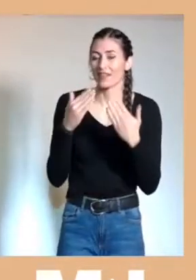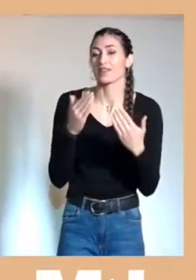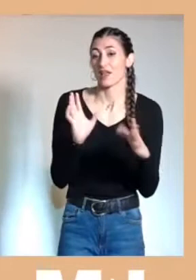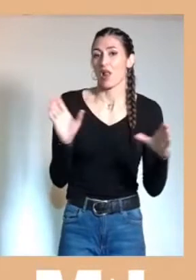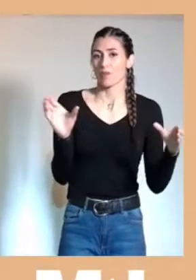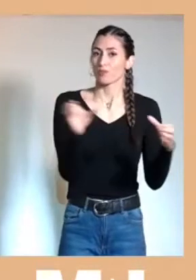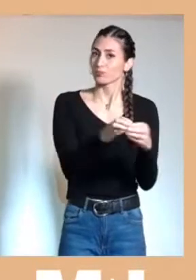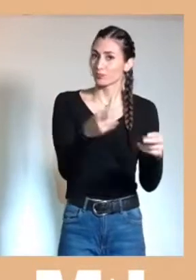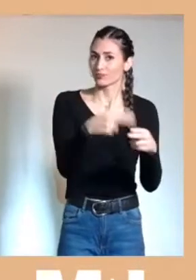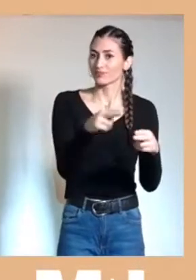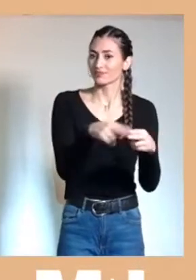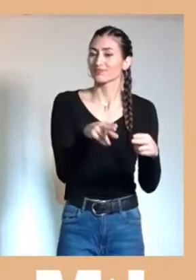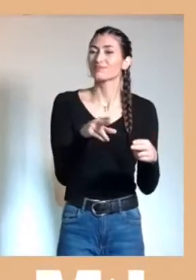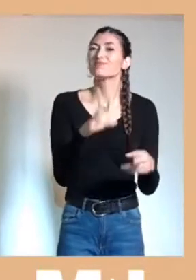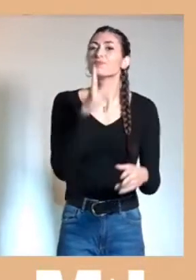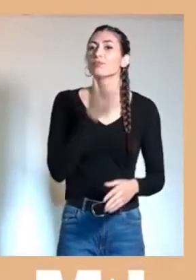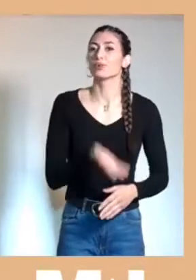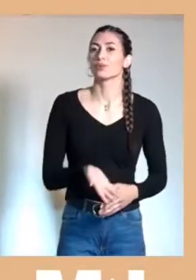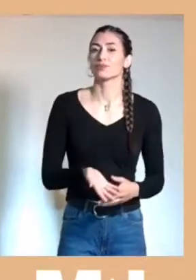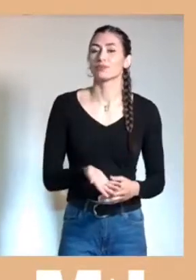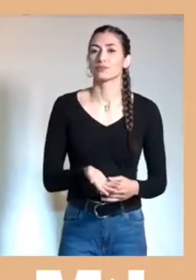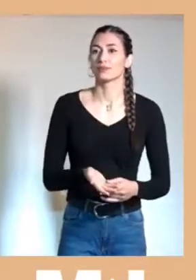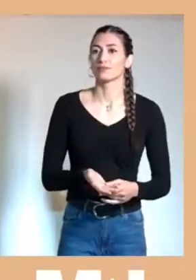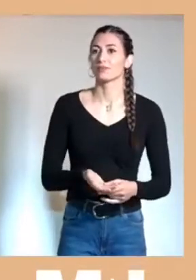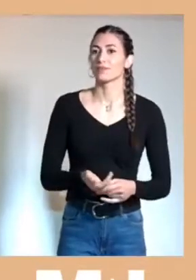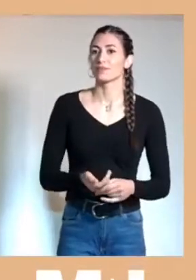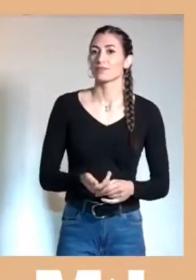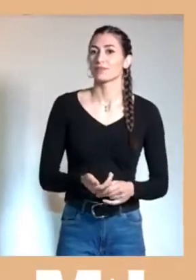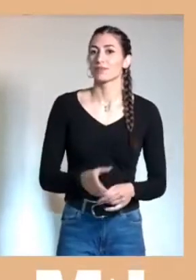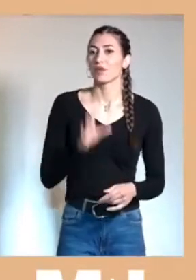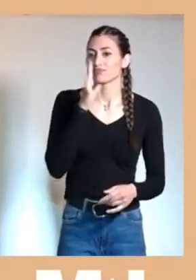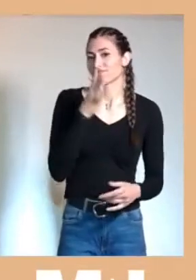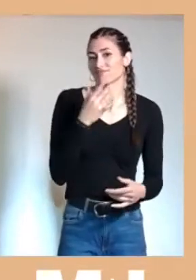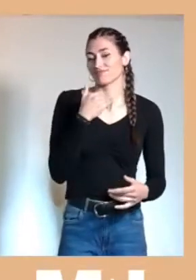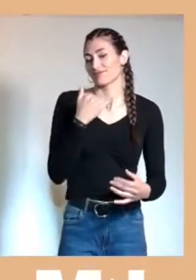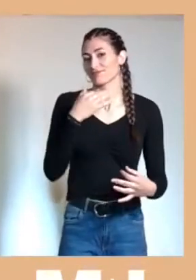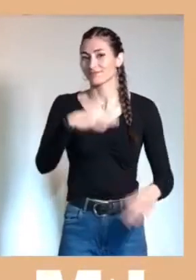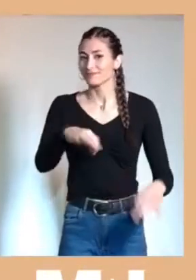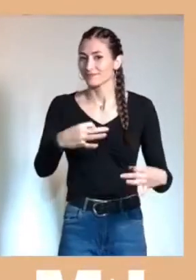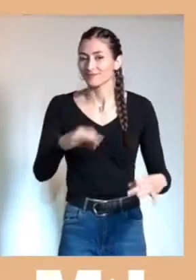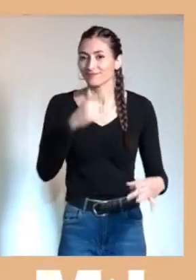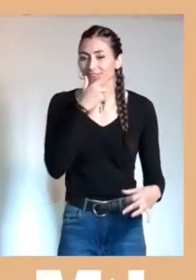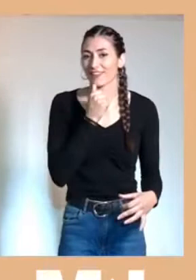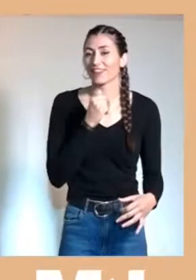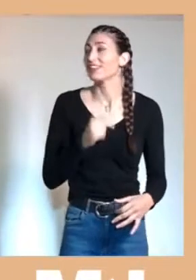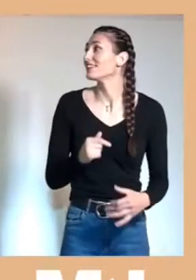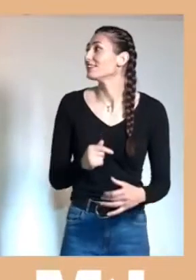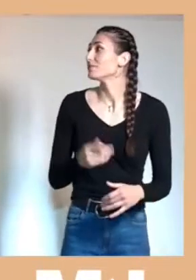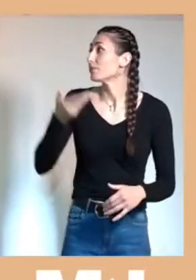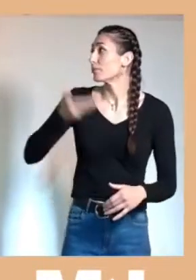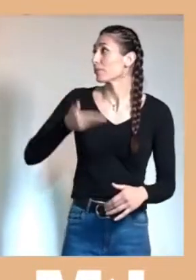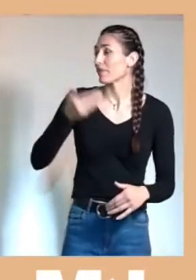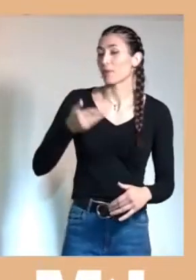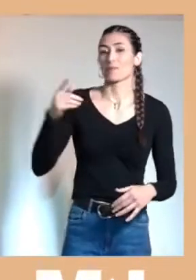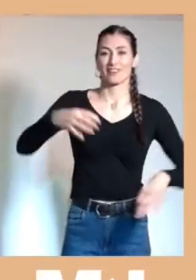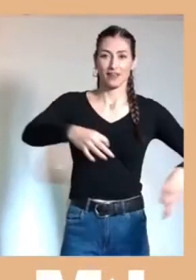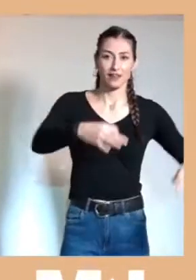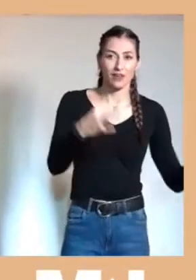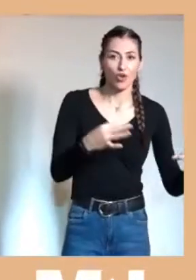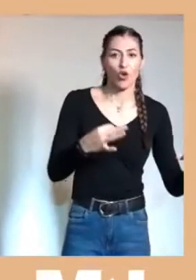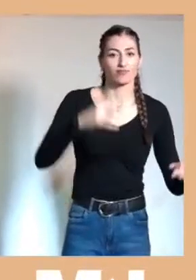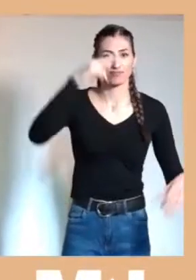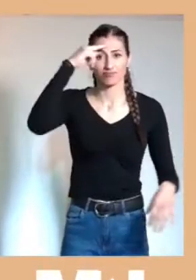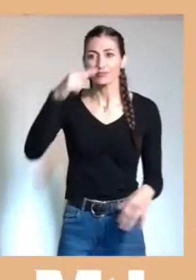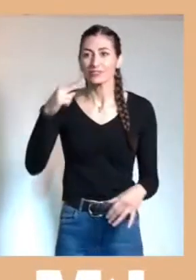partido. ¿Y por qué quiero dar las gracias al partido? Pues muy sencillo. Principalmente tenemos rigor, respeto